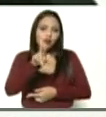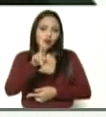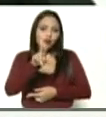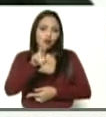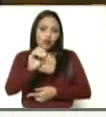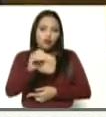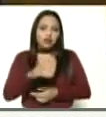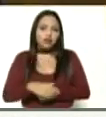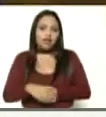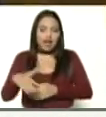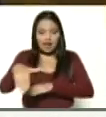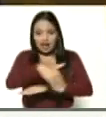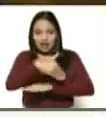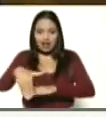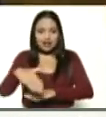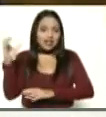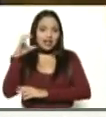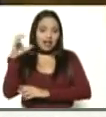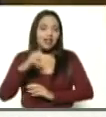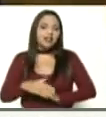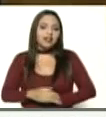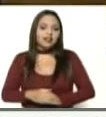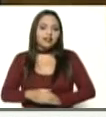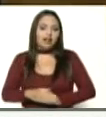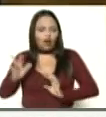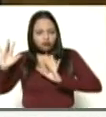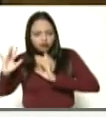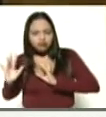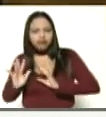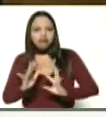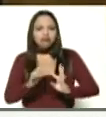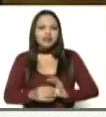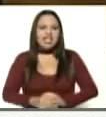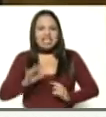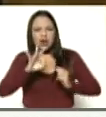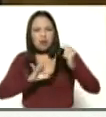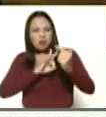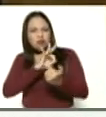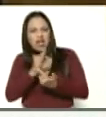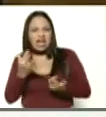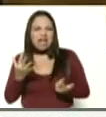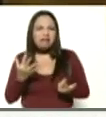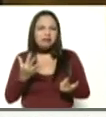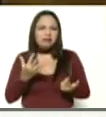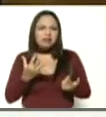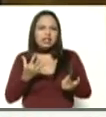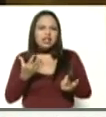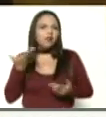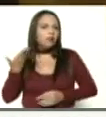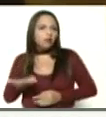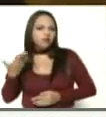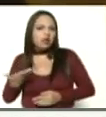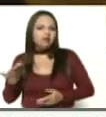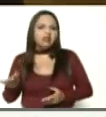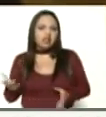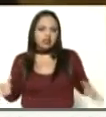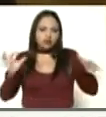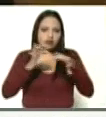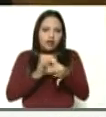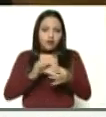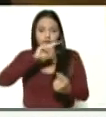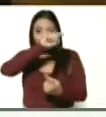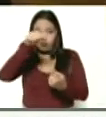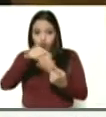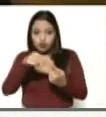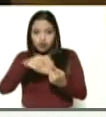creo que hay ahí como tres elementos fundamentales que se juntan. Uno, el pueblo en